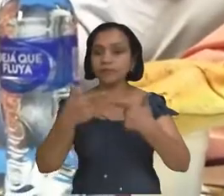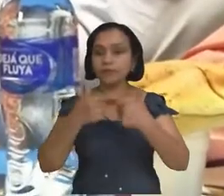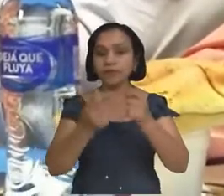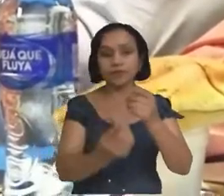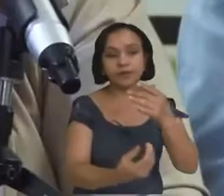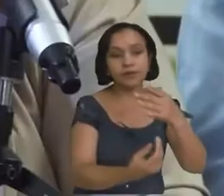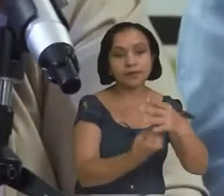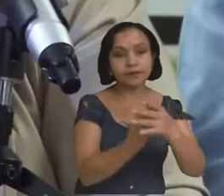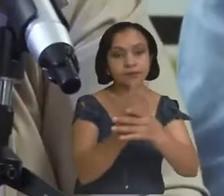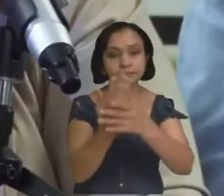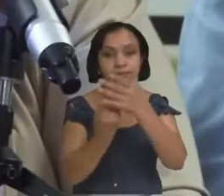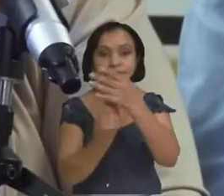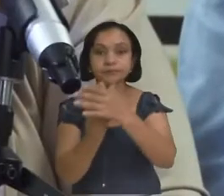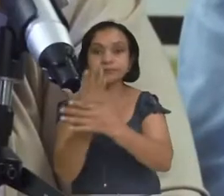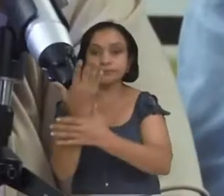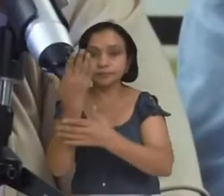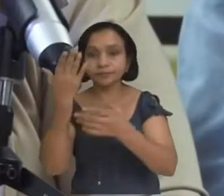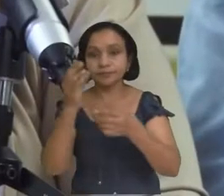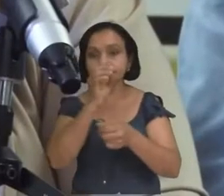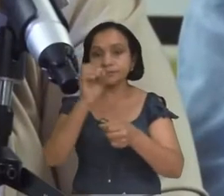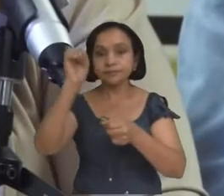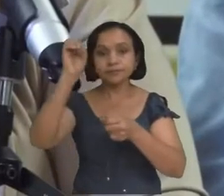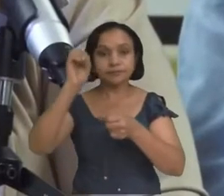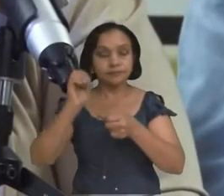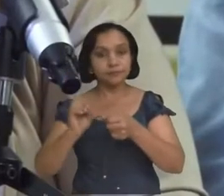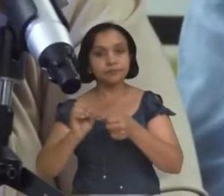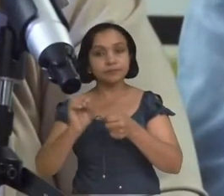agropecuario, el porcentaje